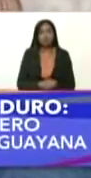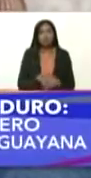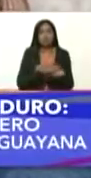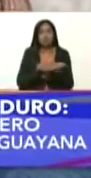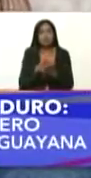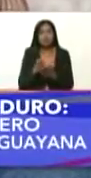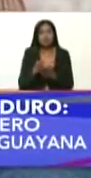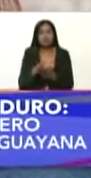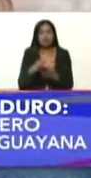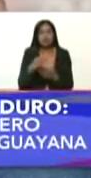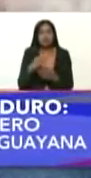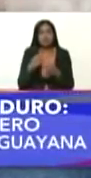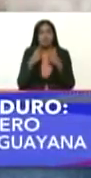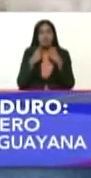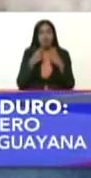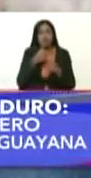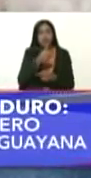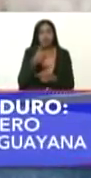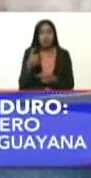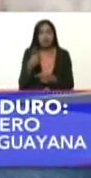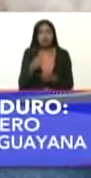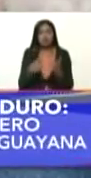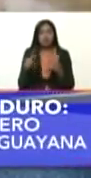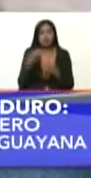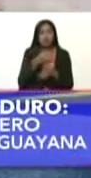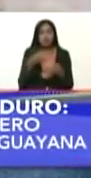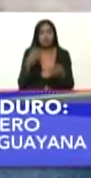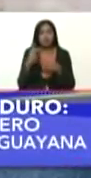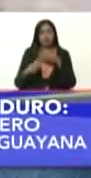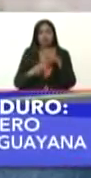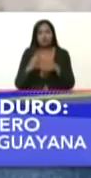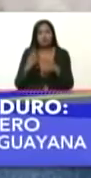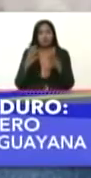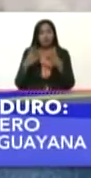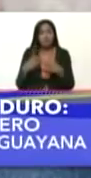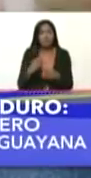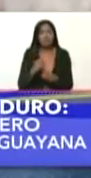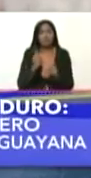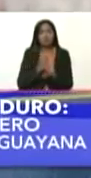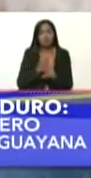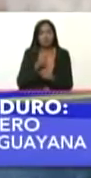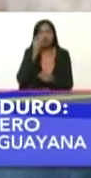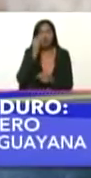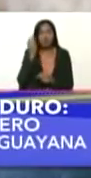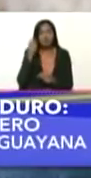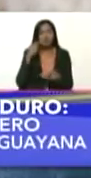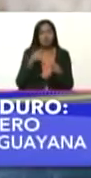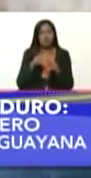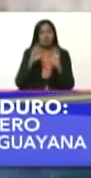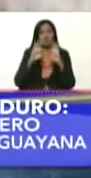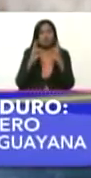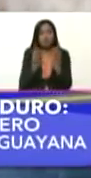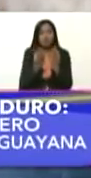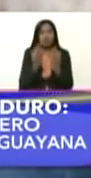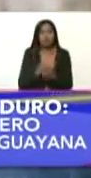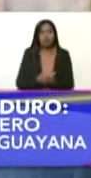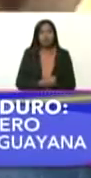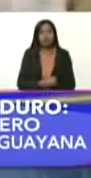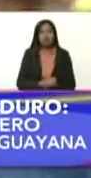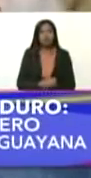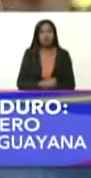Garantizar el bienestar integral del principal músculo generador de producción en las empresas, trabajadores y su familia.